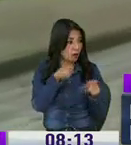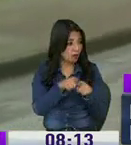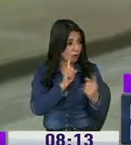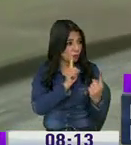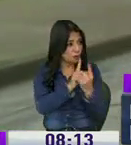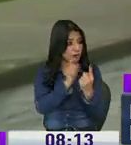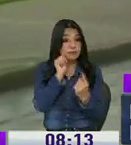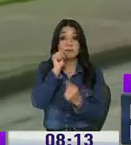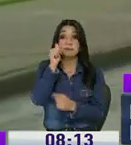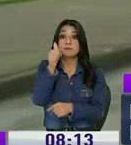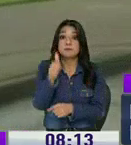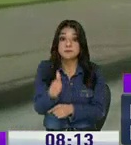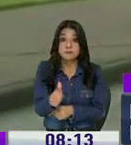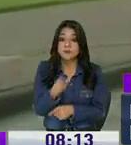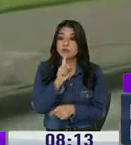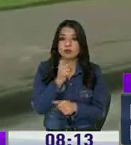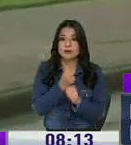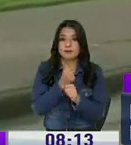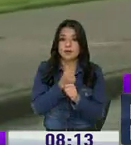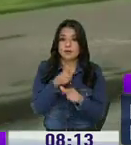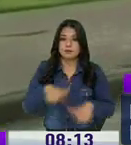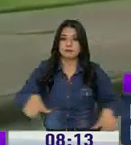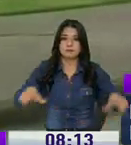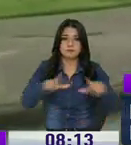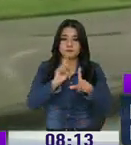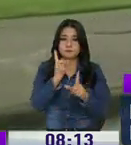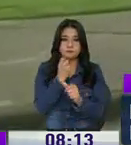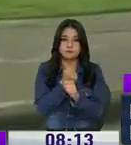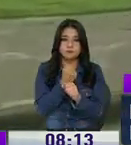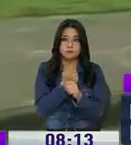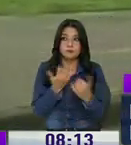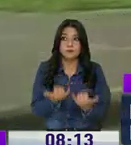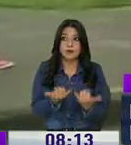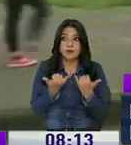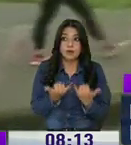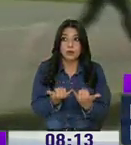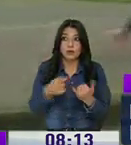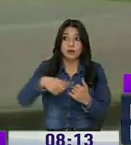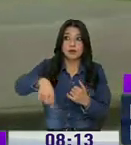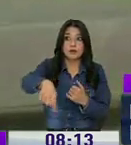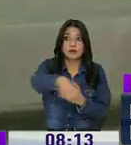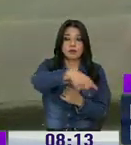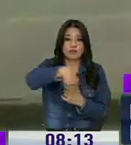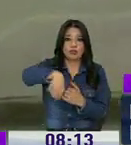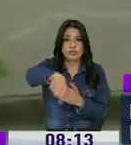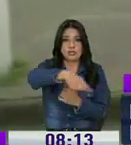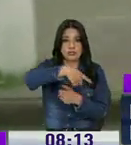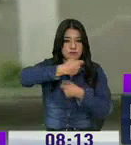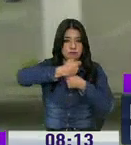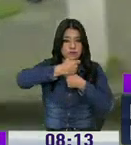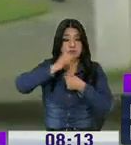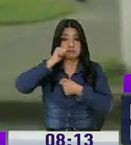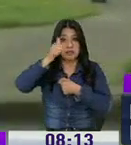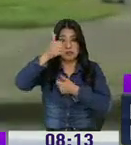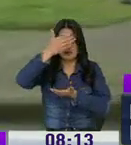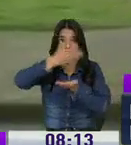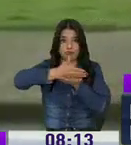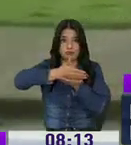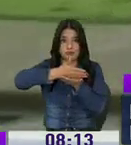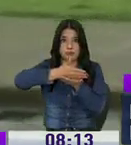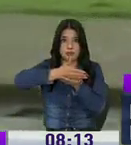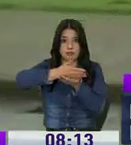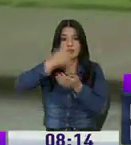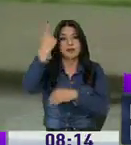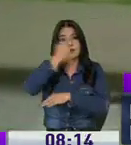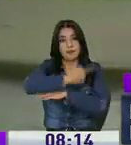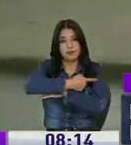día de mañana no trabajar en este sector. Hoy vamos a trabajar en el redondel, el día de mañana vamos a suspender los trabajos porque es día